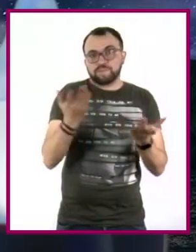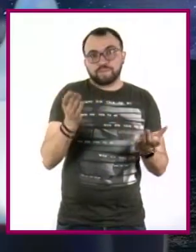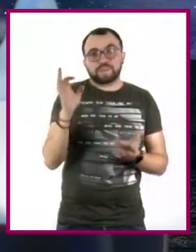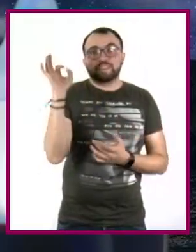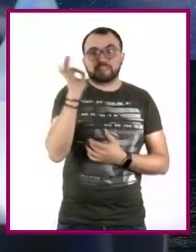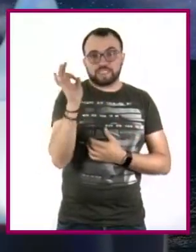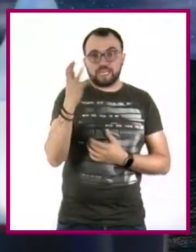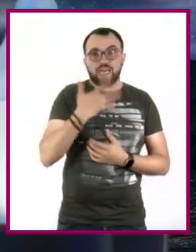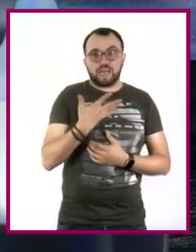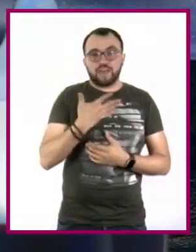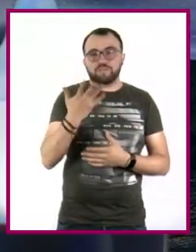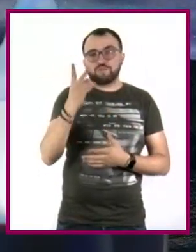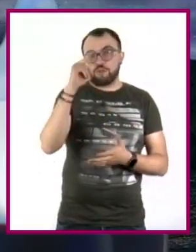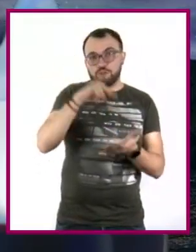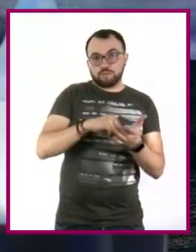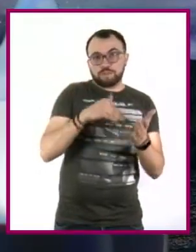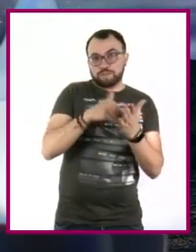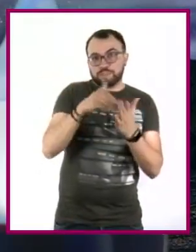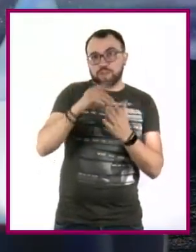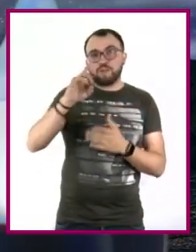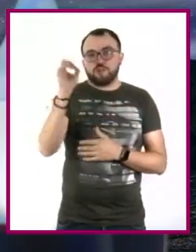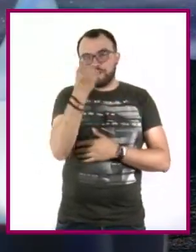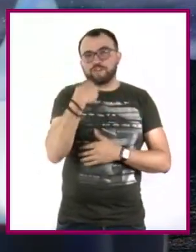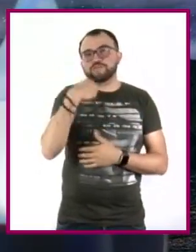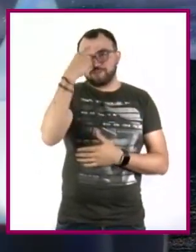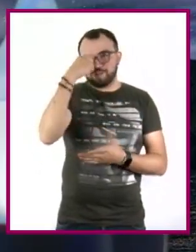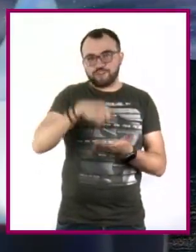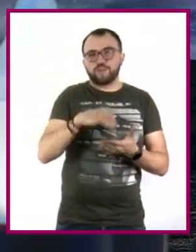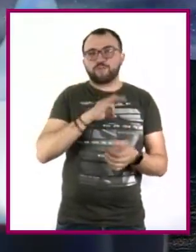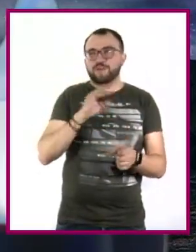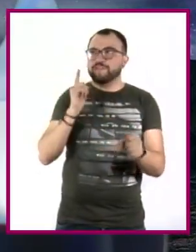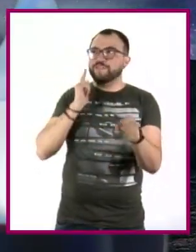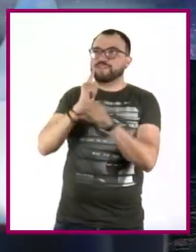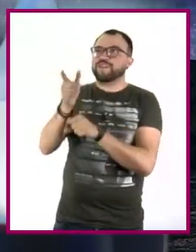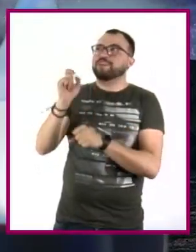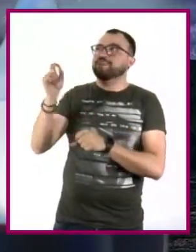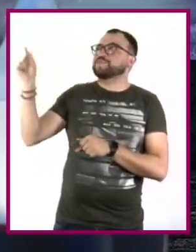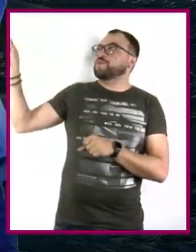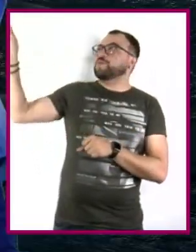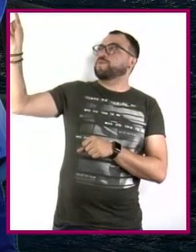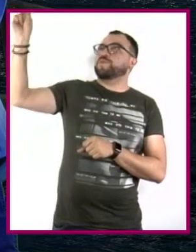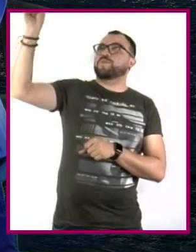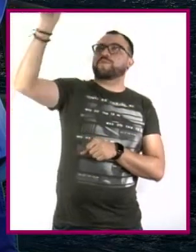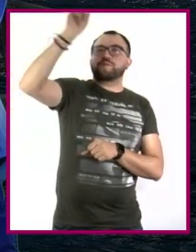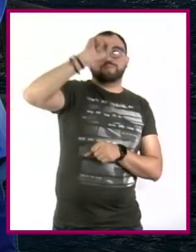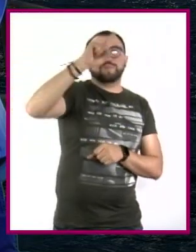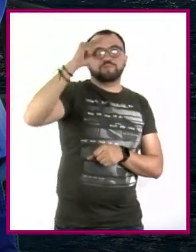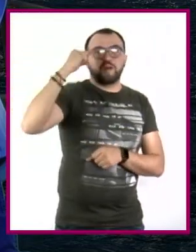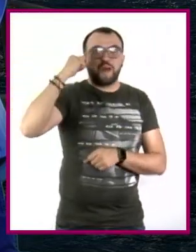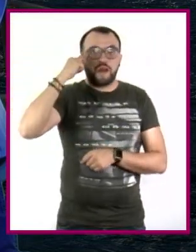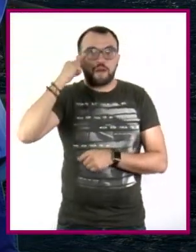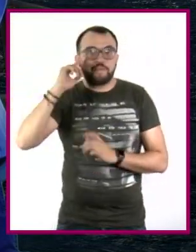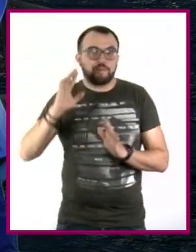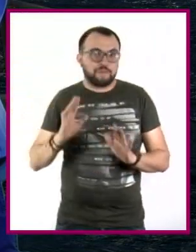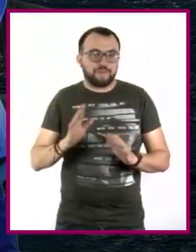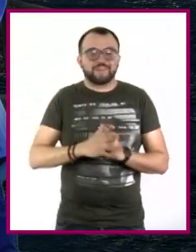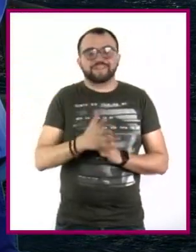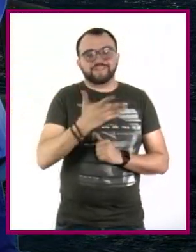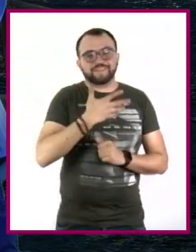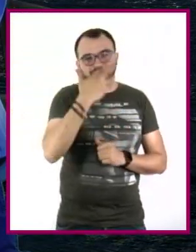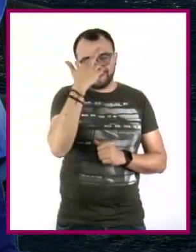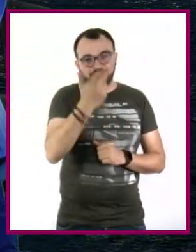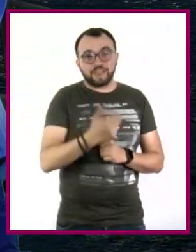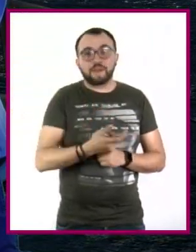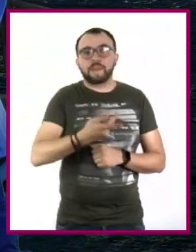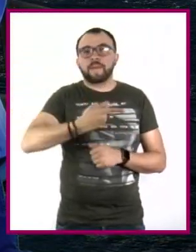de 2,000 millones de dólares, tal vez sí podríamos detectar pólvora que viene desde Japón. Tienes razón. Pero